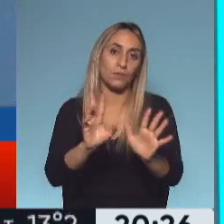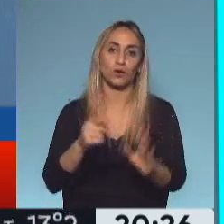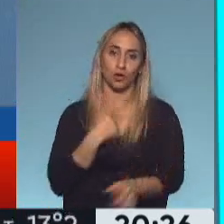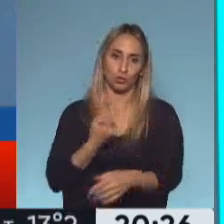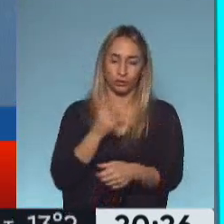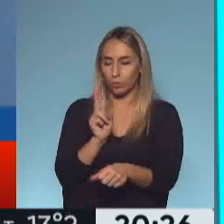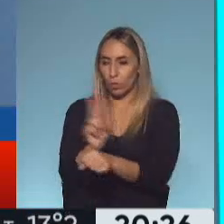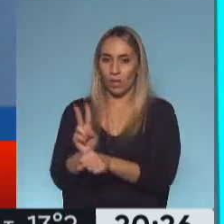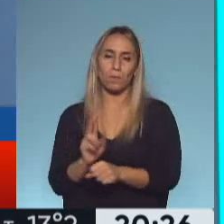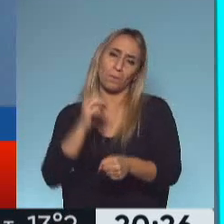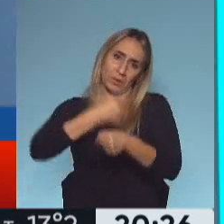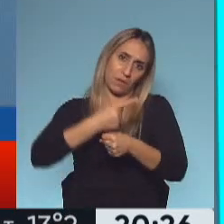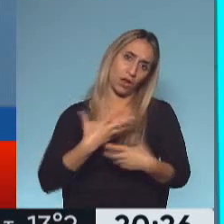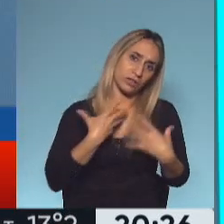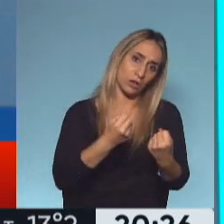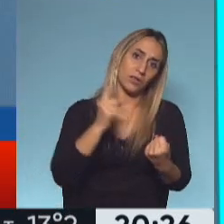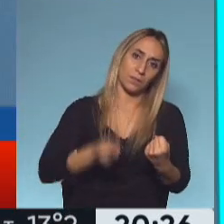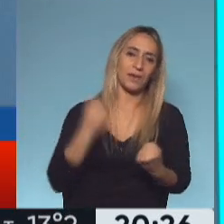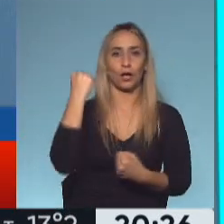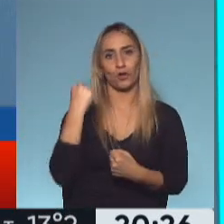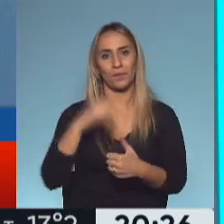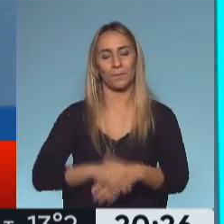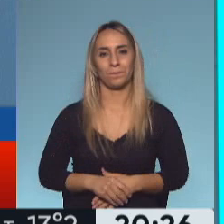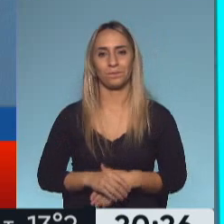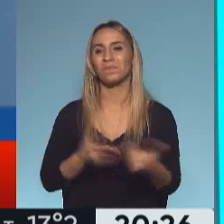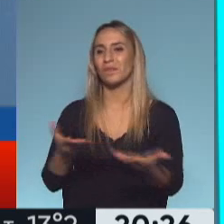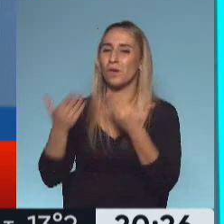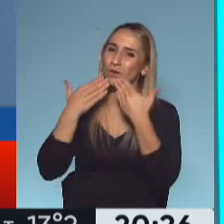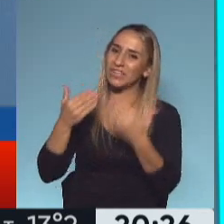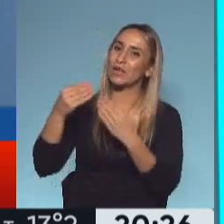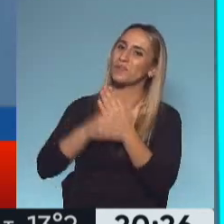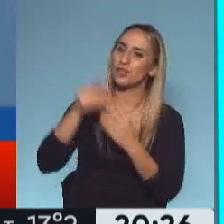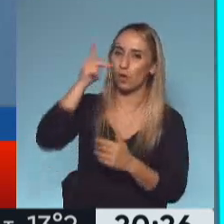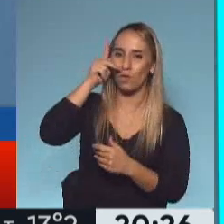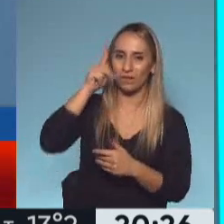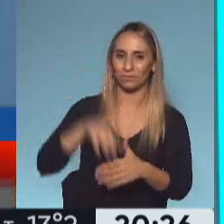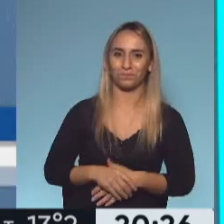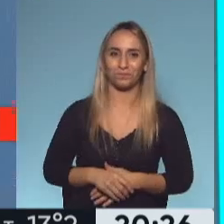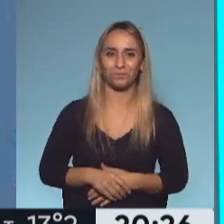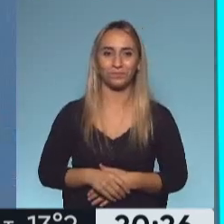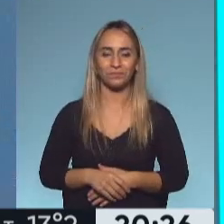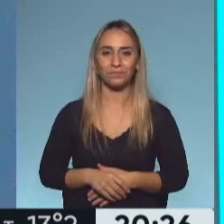supuesto, cuidar la salud y también cuidar la economía. Ministro Matías Culfas, muchas gracias por haber venido. No, a ustedes. Buenas noches, gracias en serio.